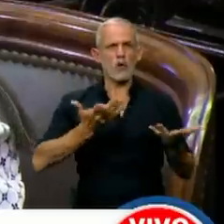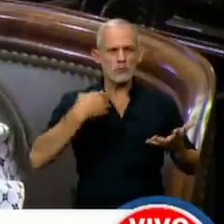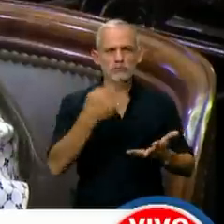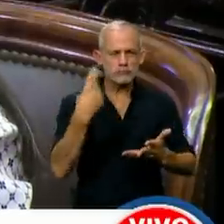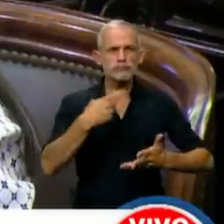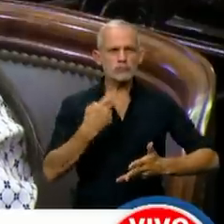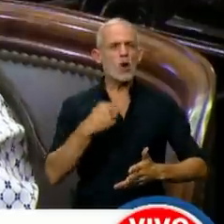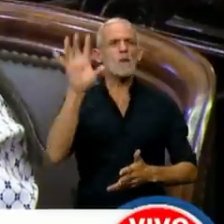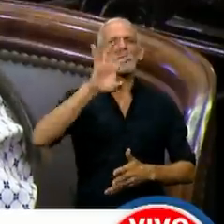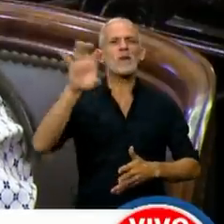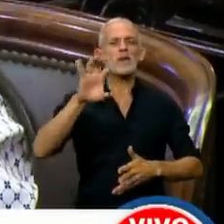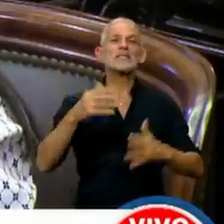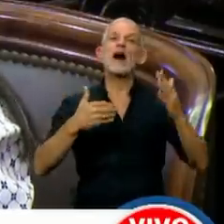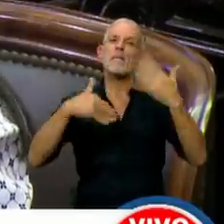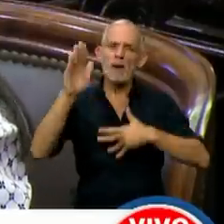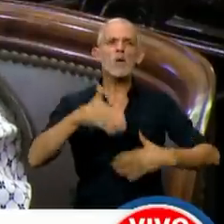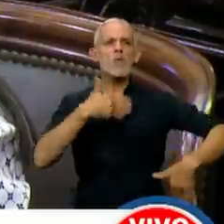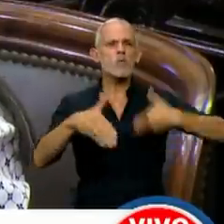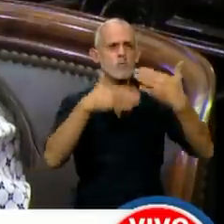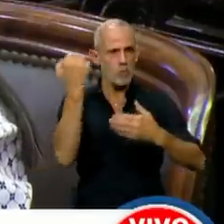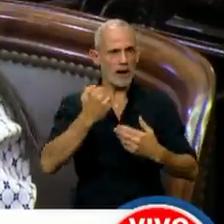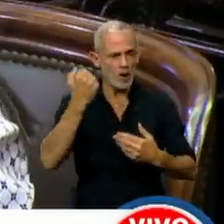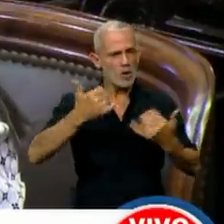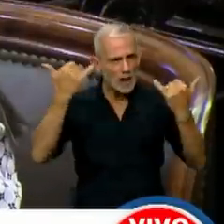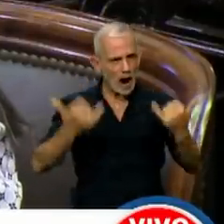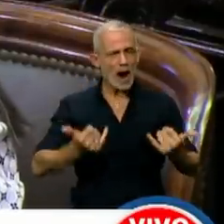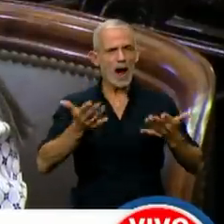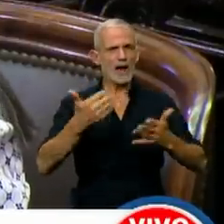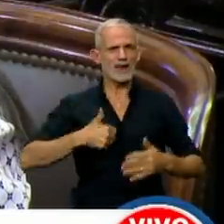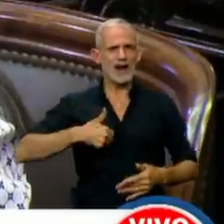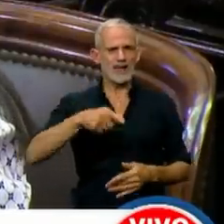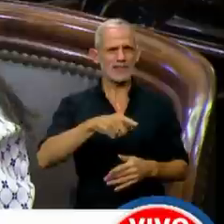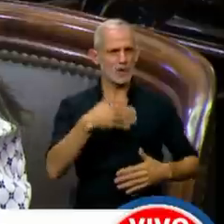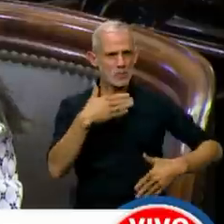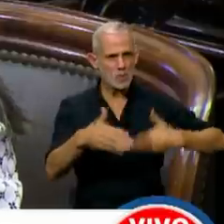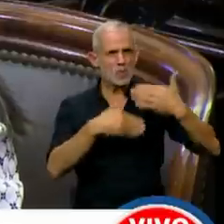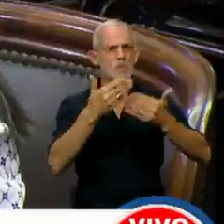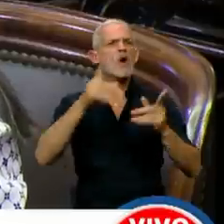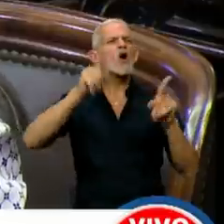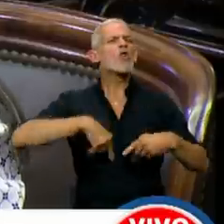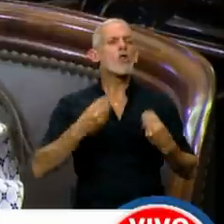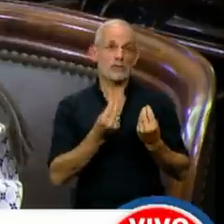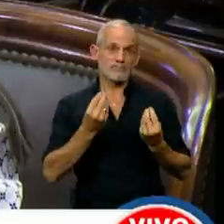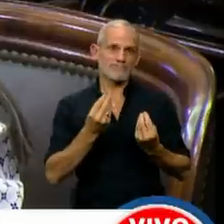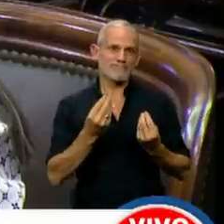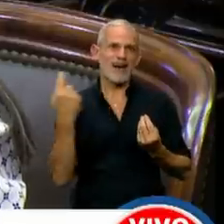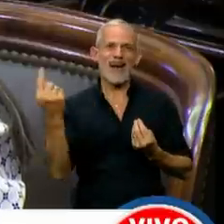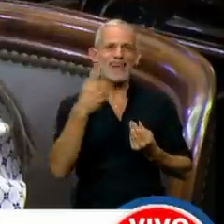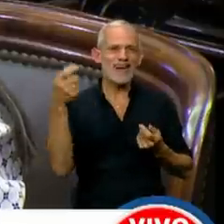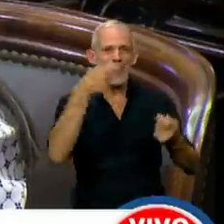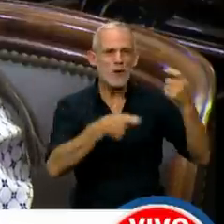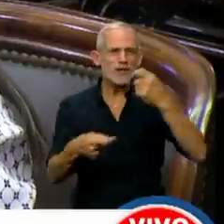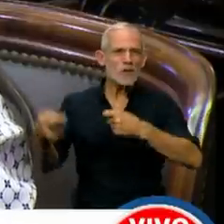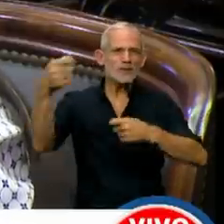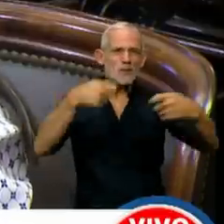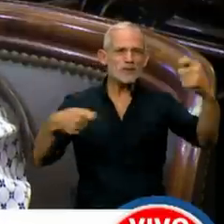siento que es una de las provincias que mayor reactivación económica ha logrado en la argentina fruto del aporte de casán juanino